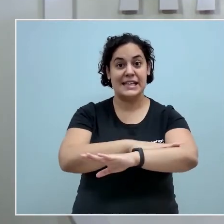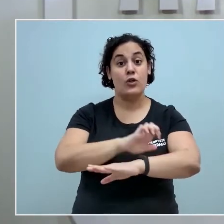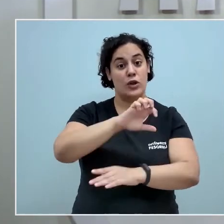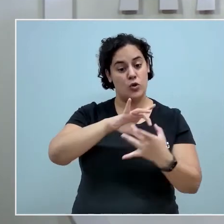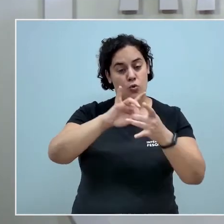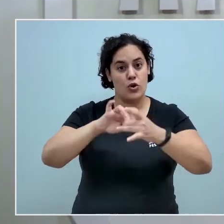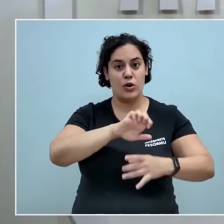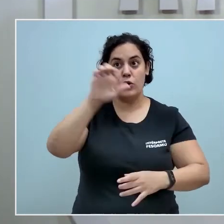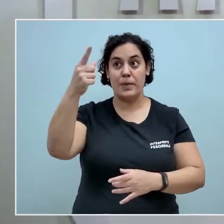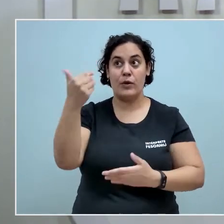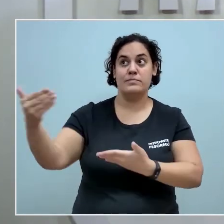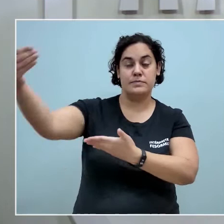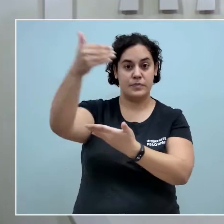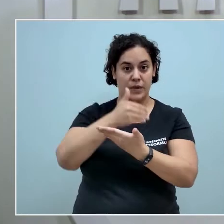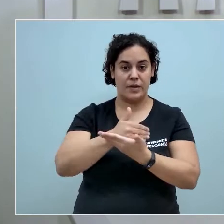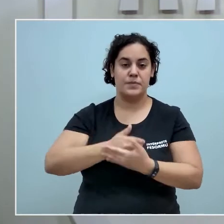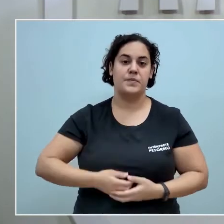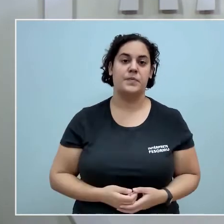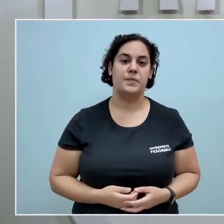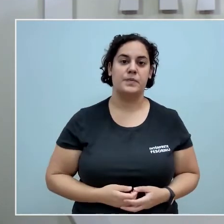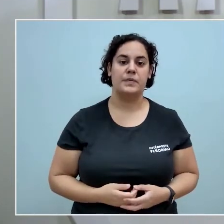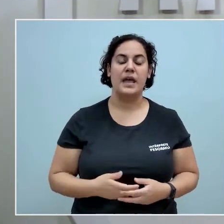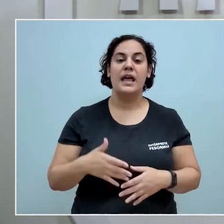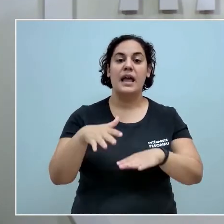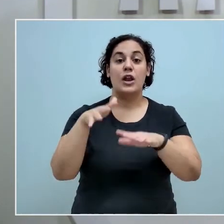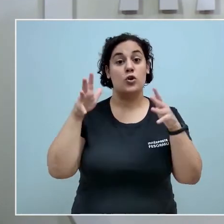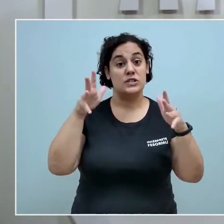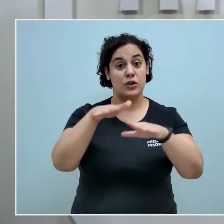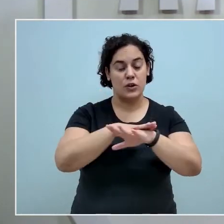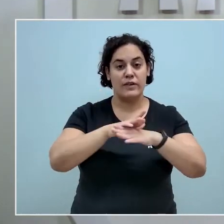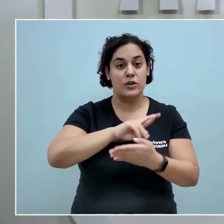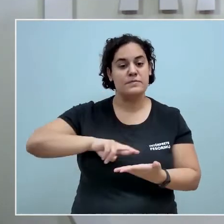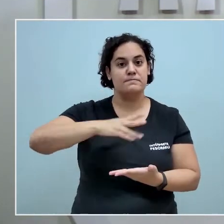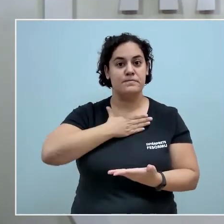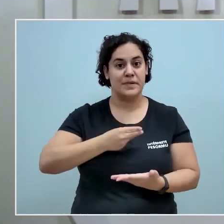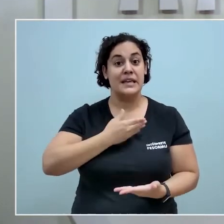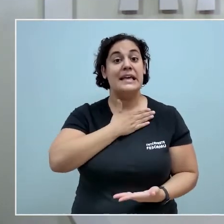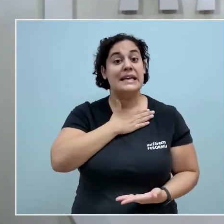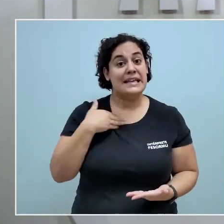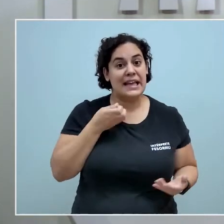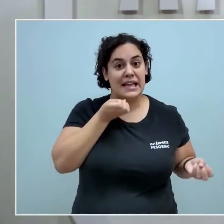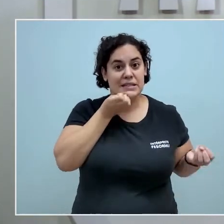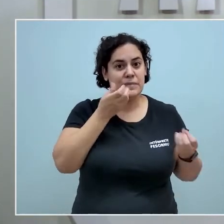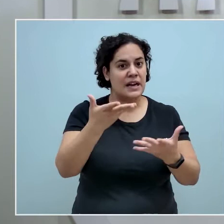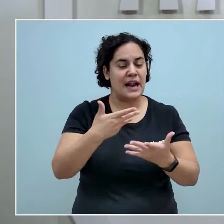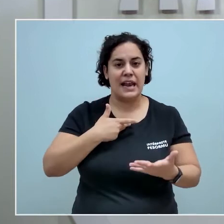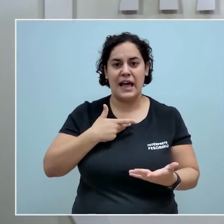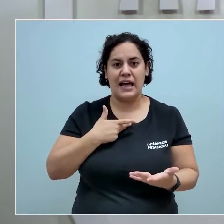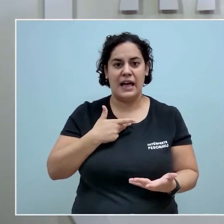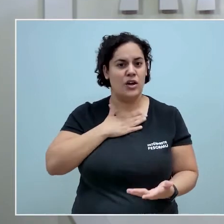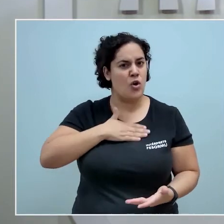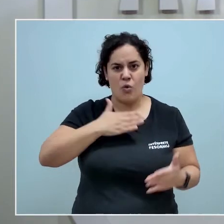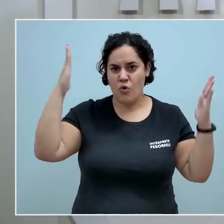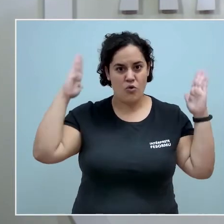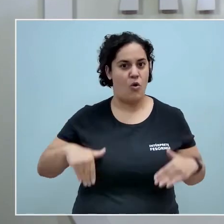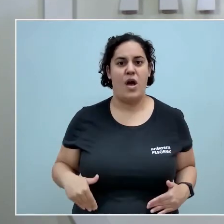Europea. En este sentido, el Consejo de Gobierno de la Región de Murcia quiere expresar su más profunda indignación por